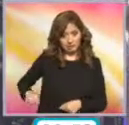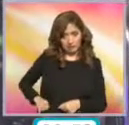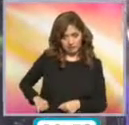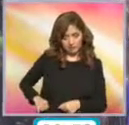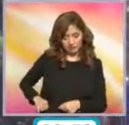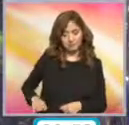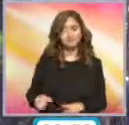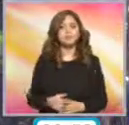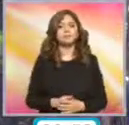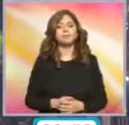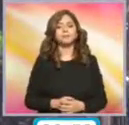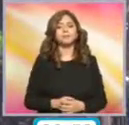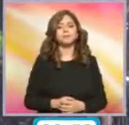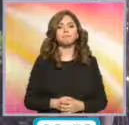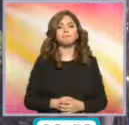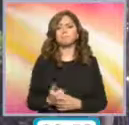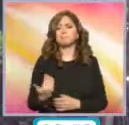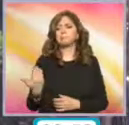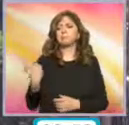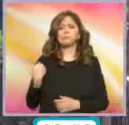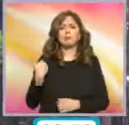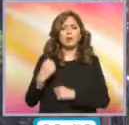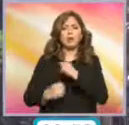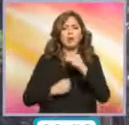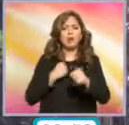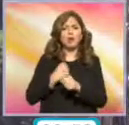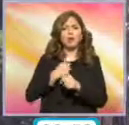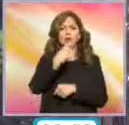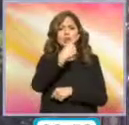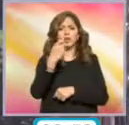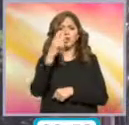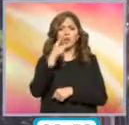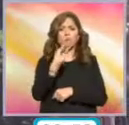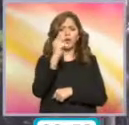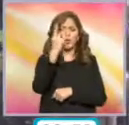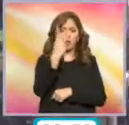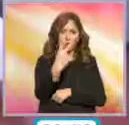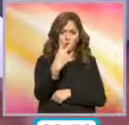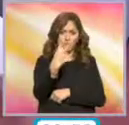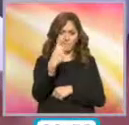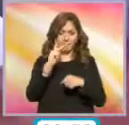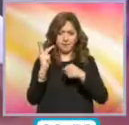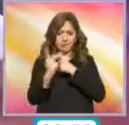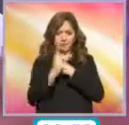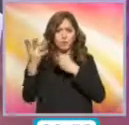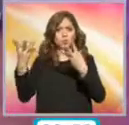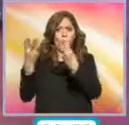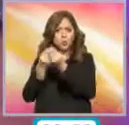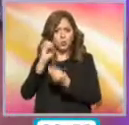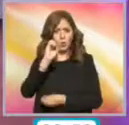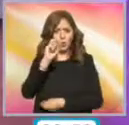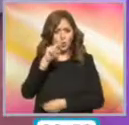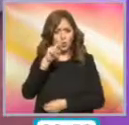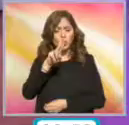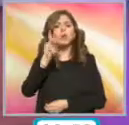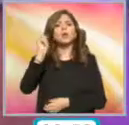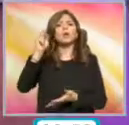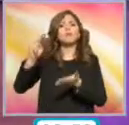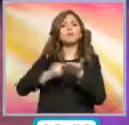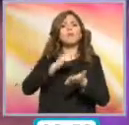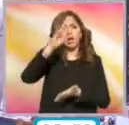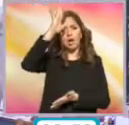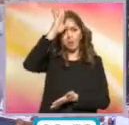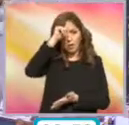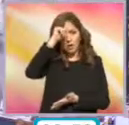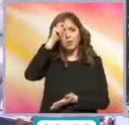hoy, hace ya algunos años, 192 países firmaron en las Naciones Unidas un acuerdo que decía, ¿saben una cosa? Vamos a